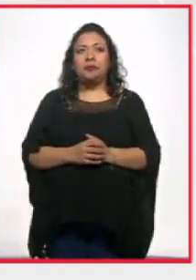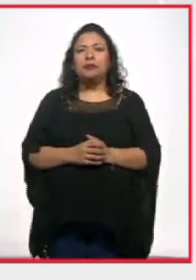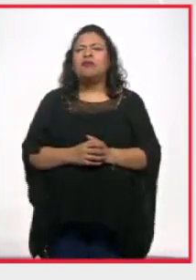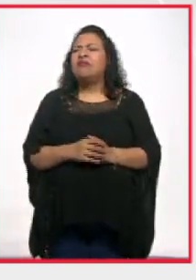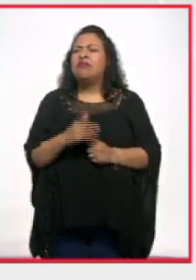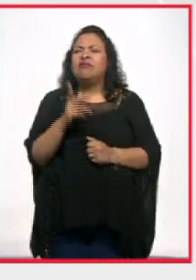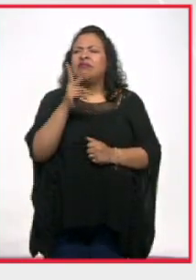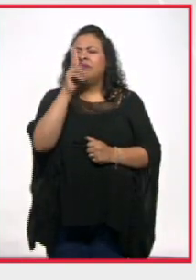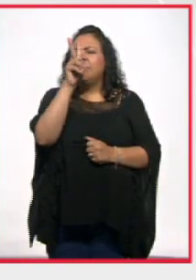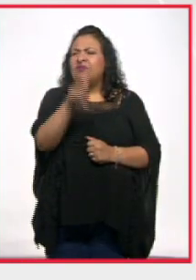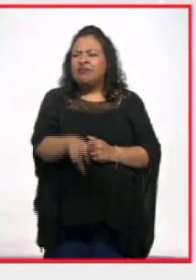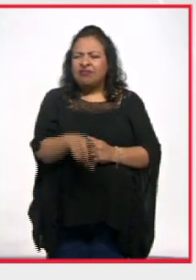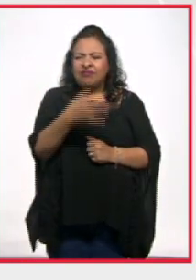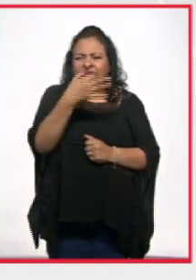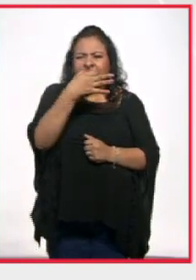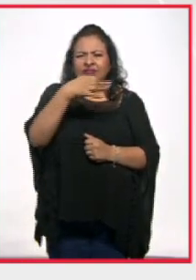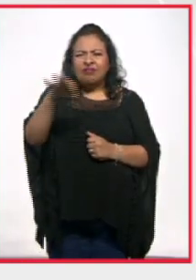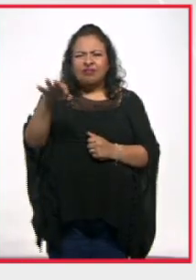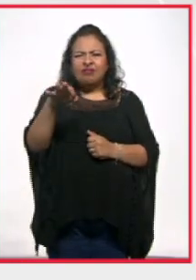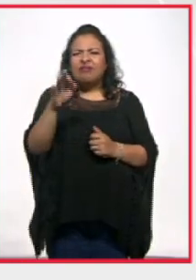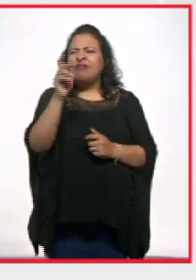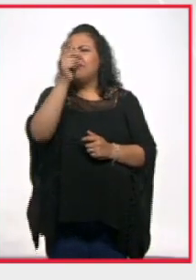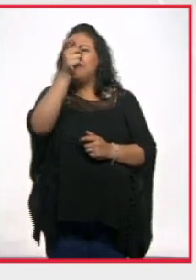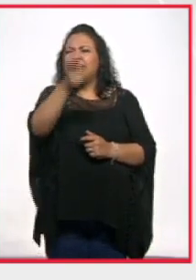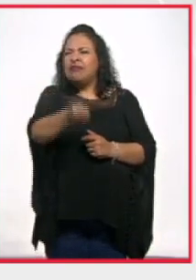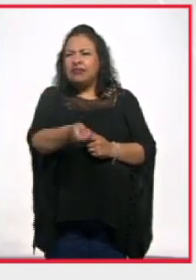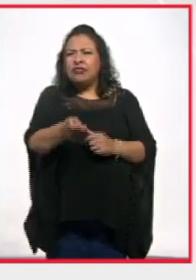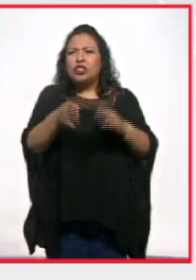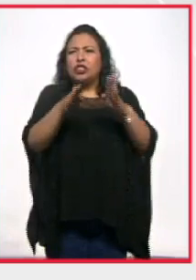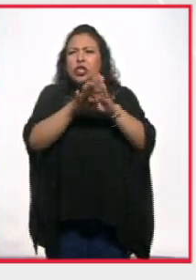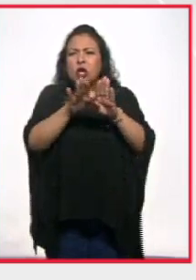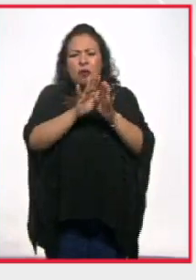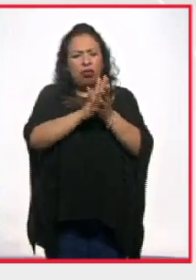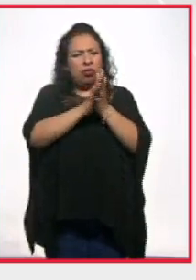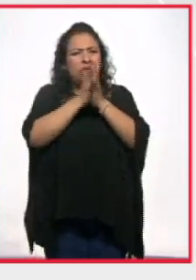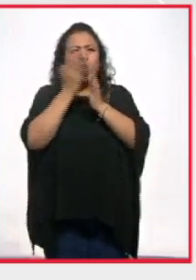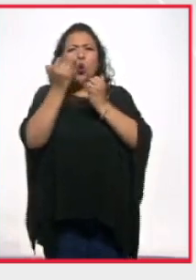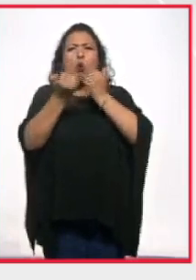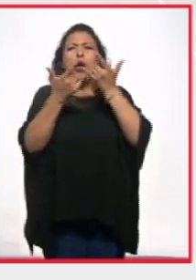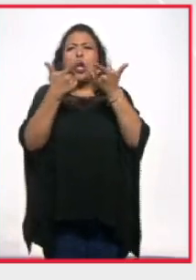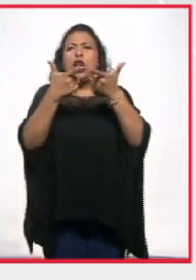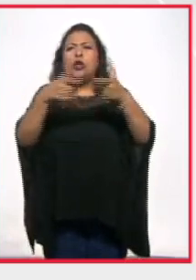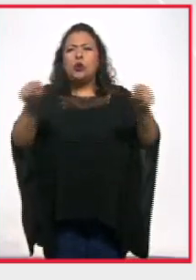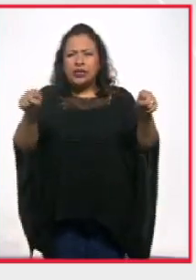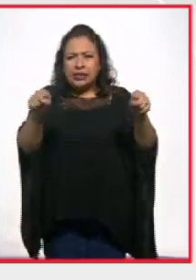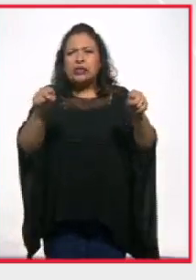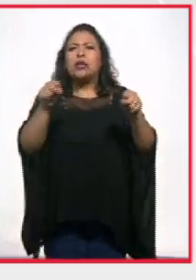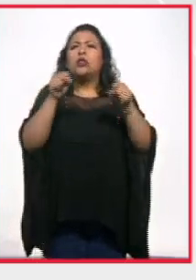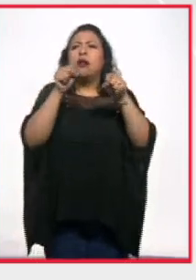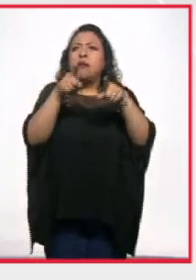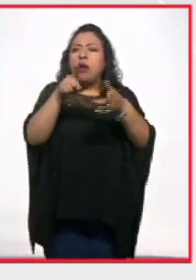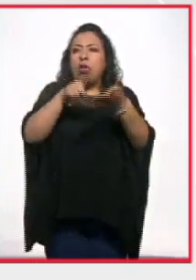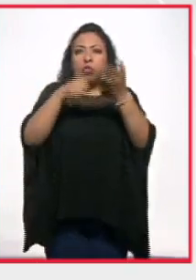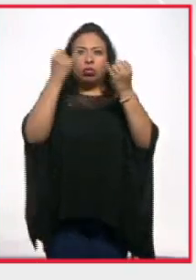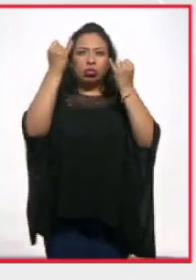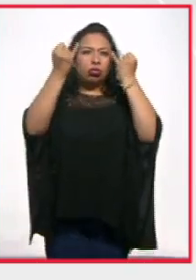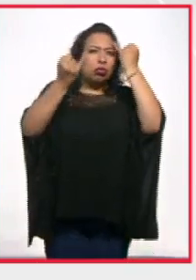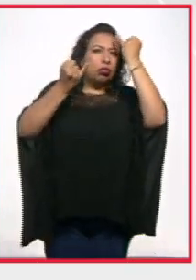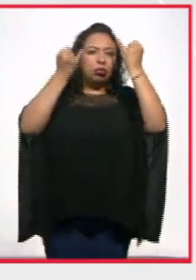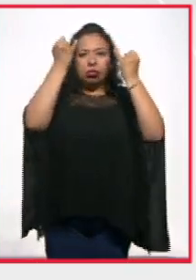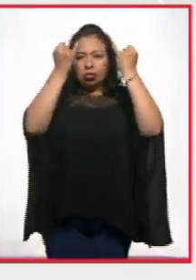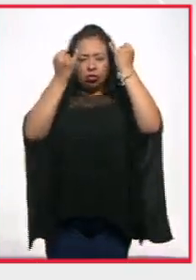¿Qué significa realmente decir una mala palabra? ¿Cómo puede llevarse a cabo un juego lingüístico que también desate la creatividad